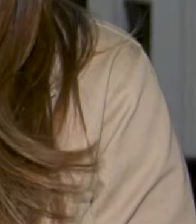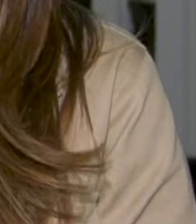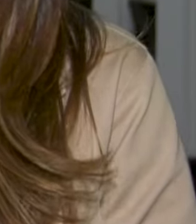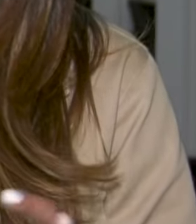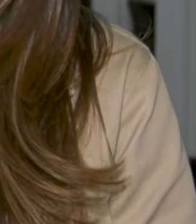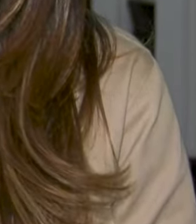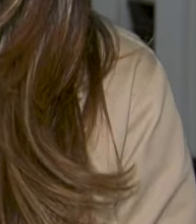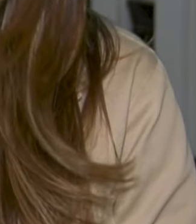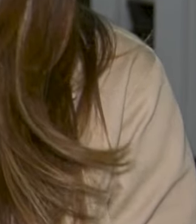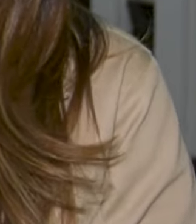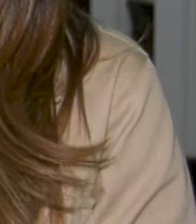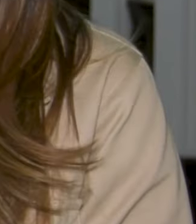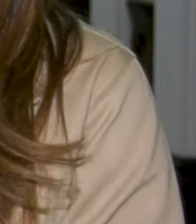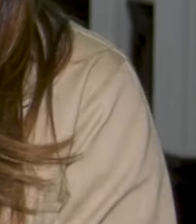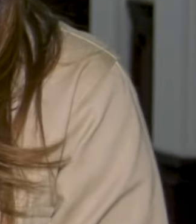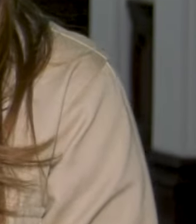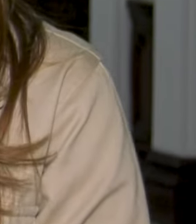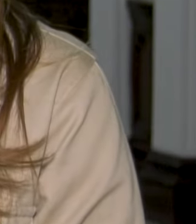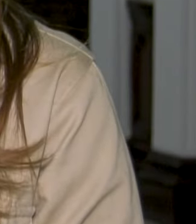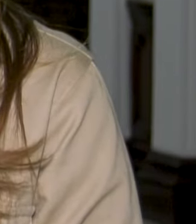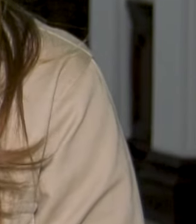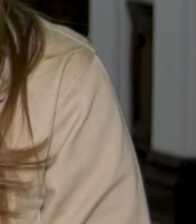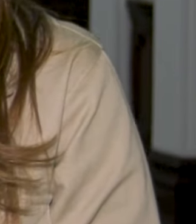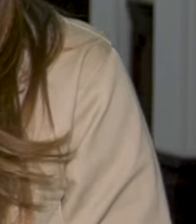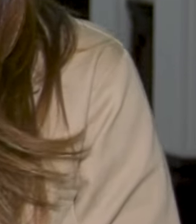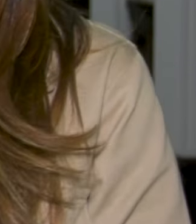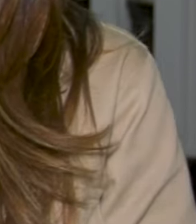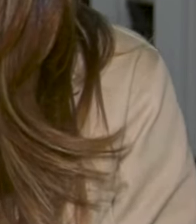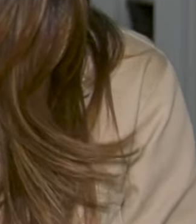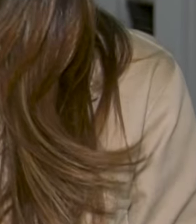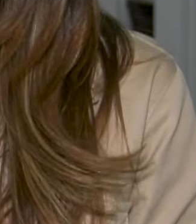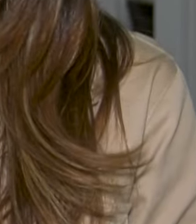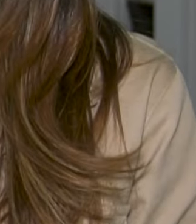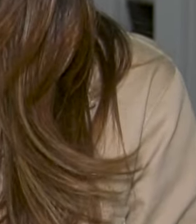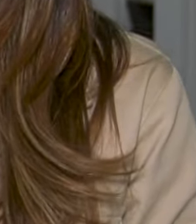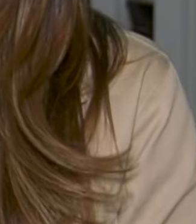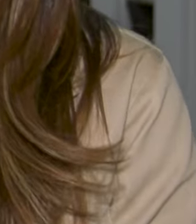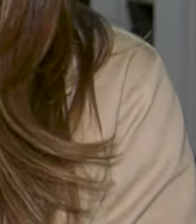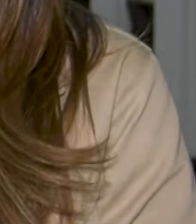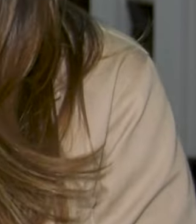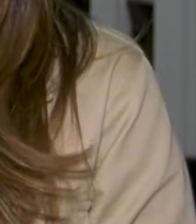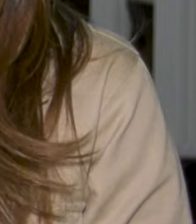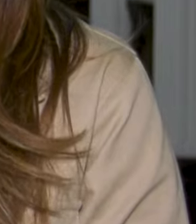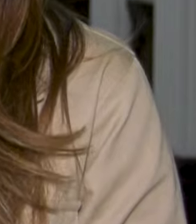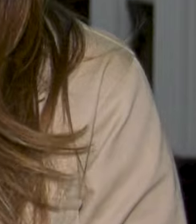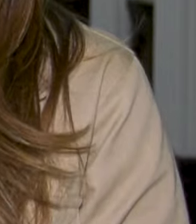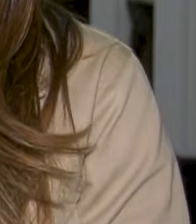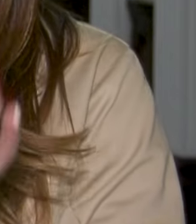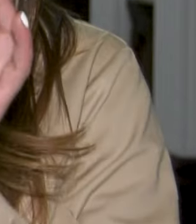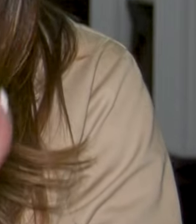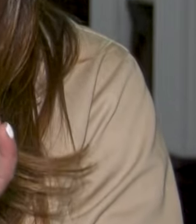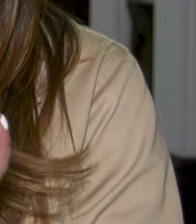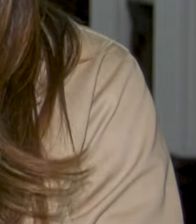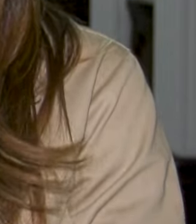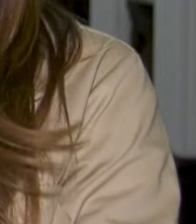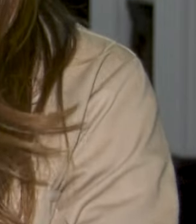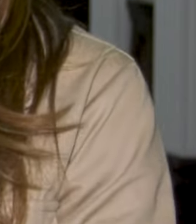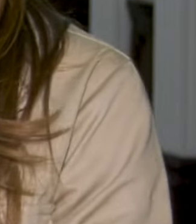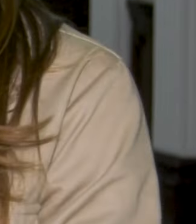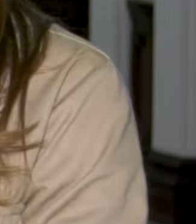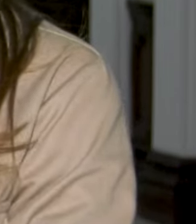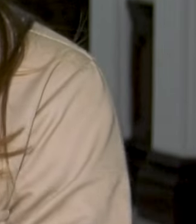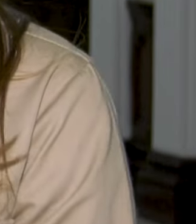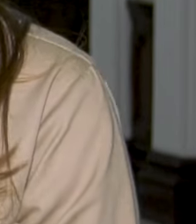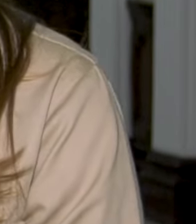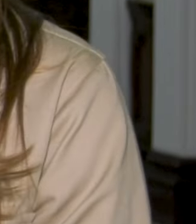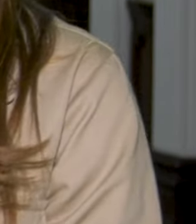sufrido algún tipo de abuso o de acoso en el mundo del trabajo y 41% de estas mujeres ni siquiera se